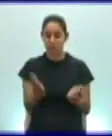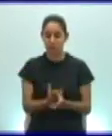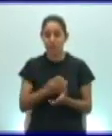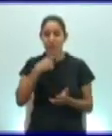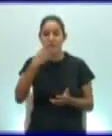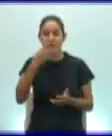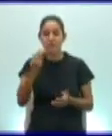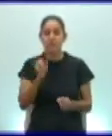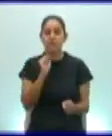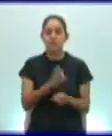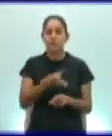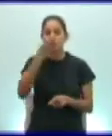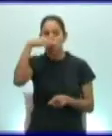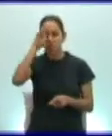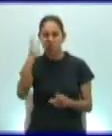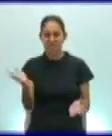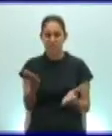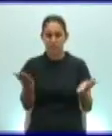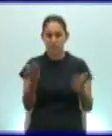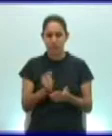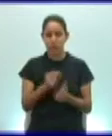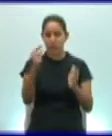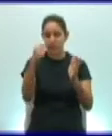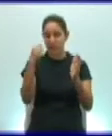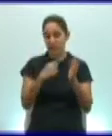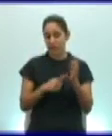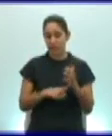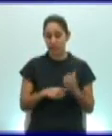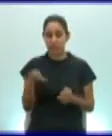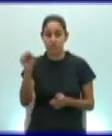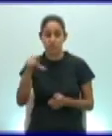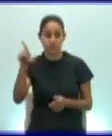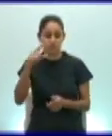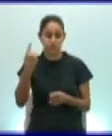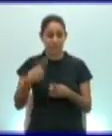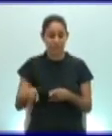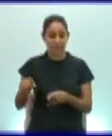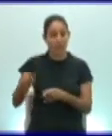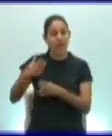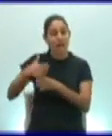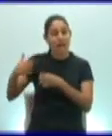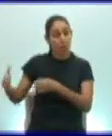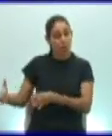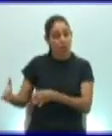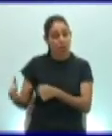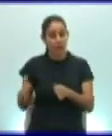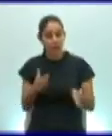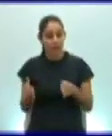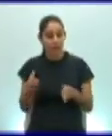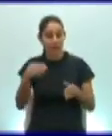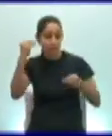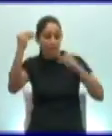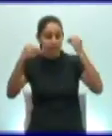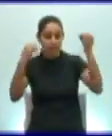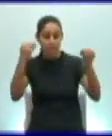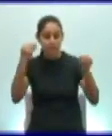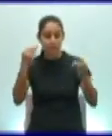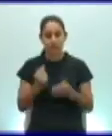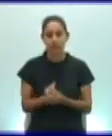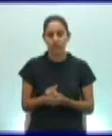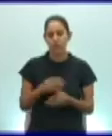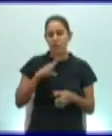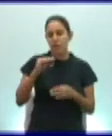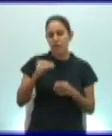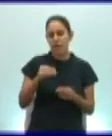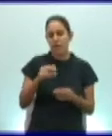una revolución de carácter socialista. Pero en la otra etapa que vamos a analizar, en la clase próxima, vamos a hablar del periodo. Pero